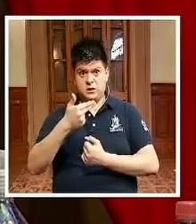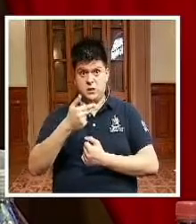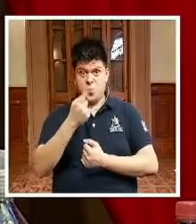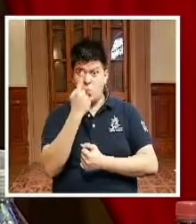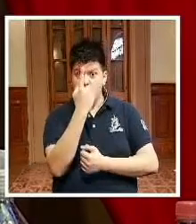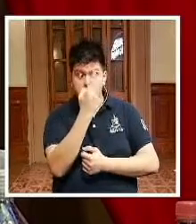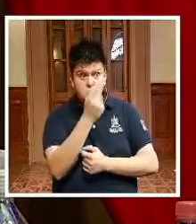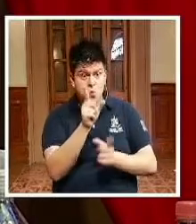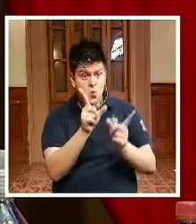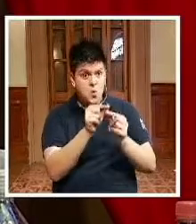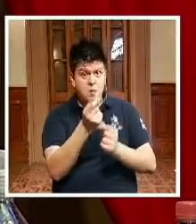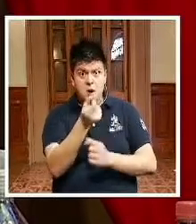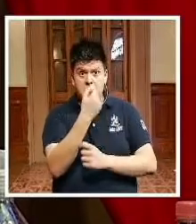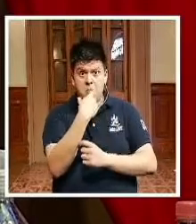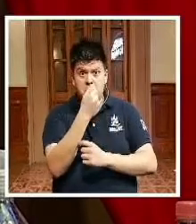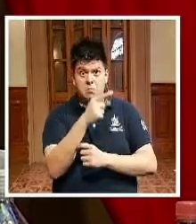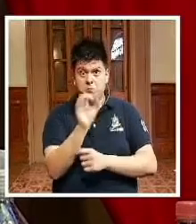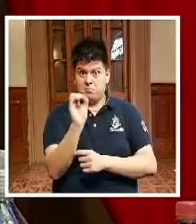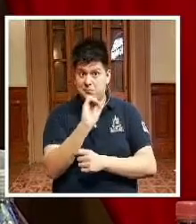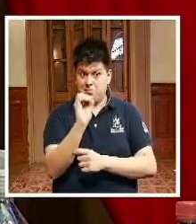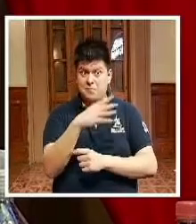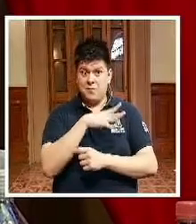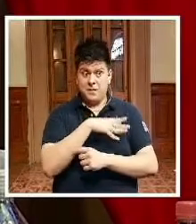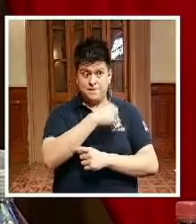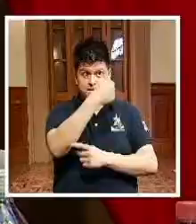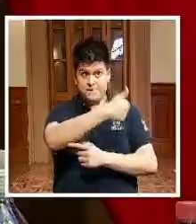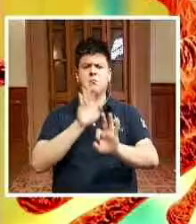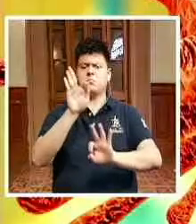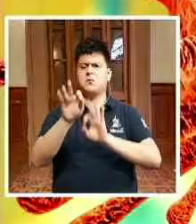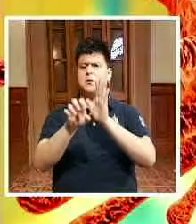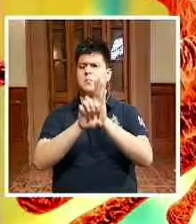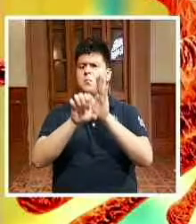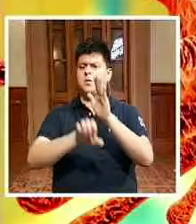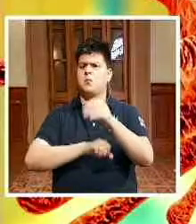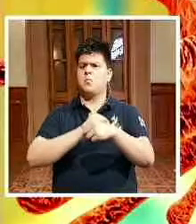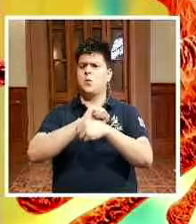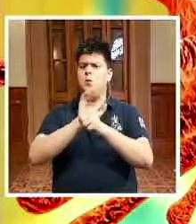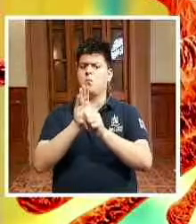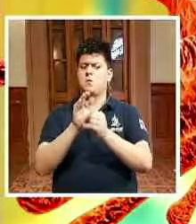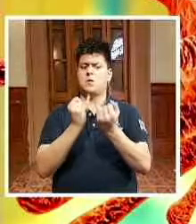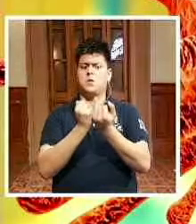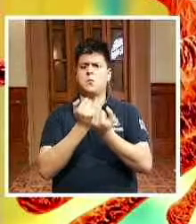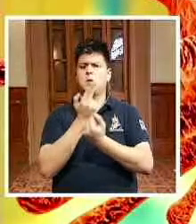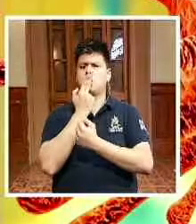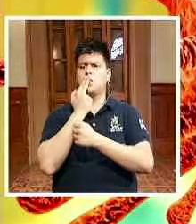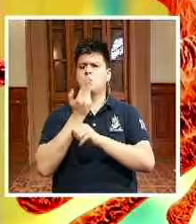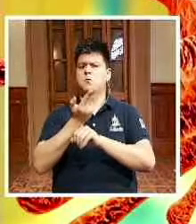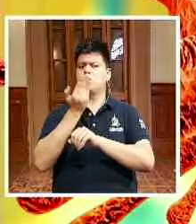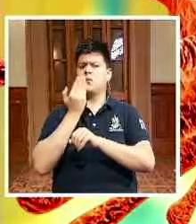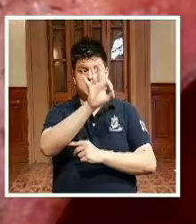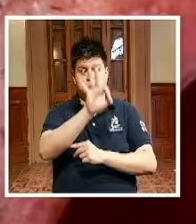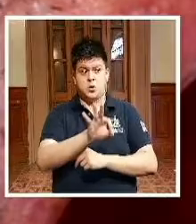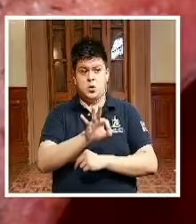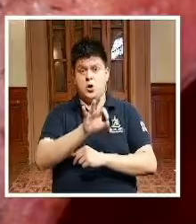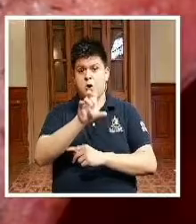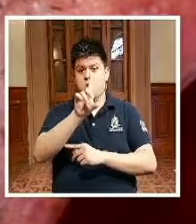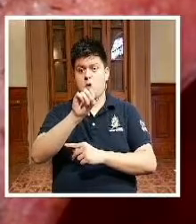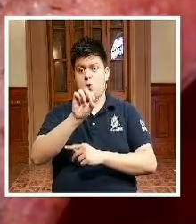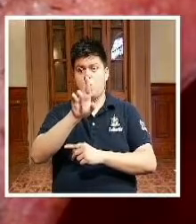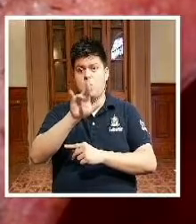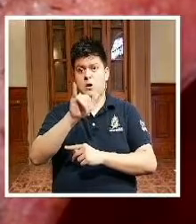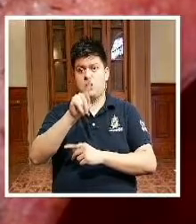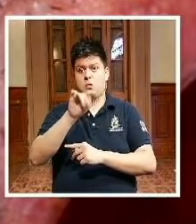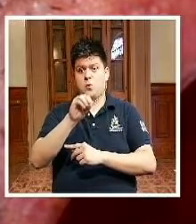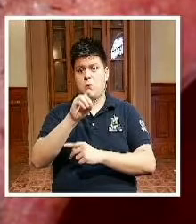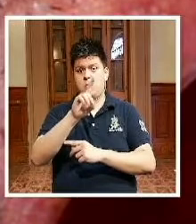medicamentos específicos para cada enfermedad señaló que no hay evidencia científica sobre la eficacia para curar